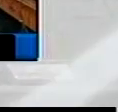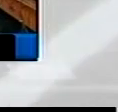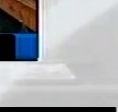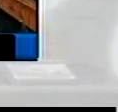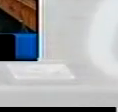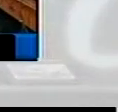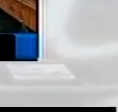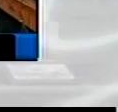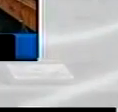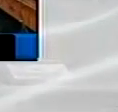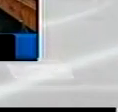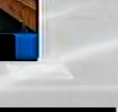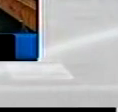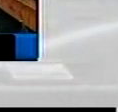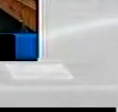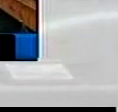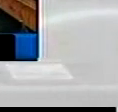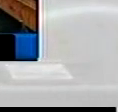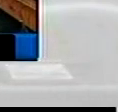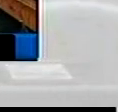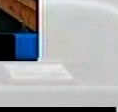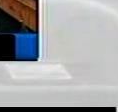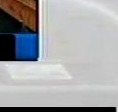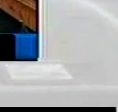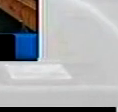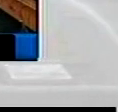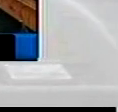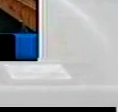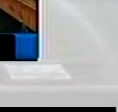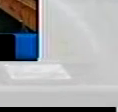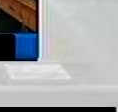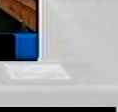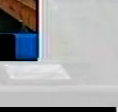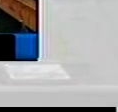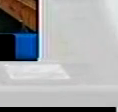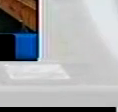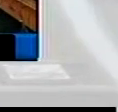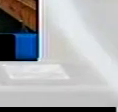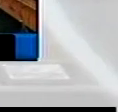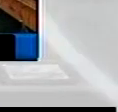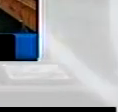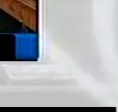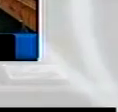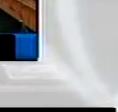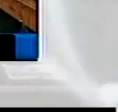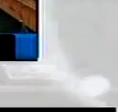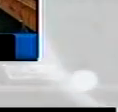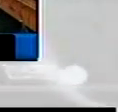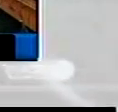Juan Santos Atahualpa, el auditorio Alberto Andrade Carmona. Y en la parte inferior derecha,